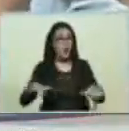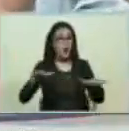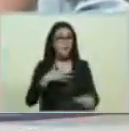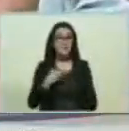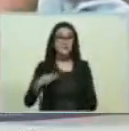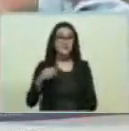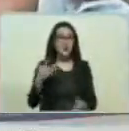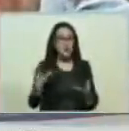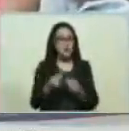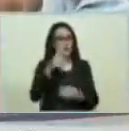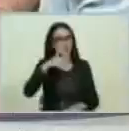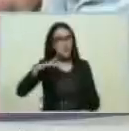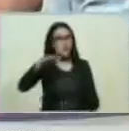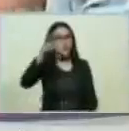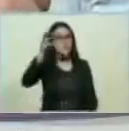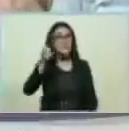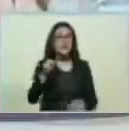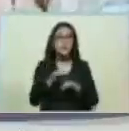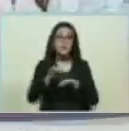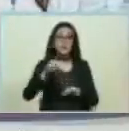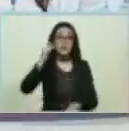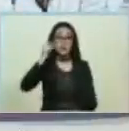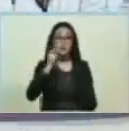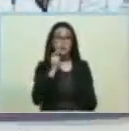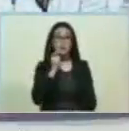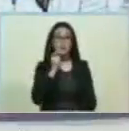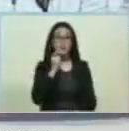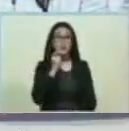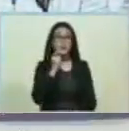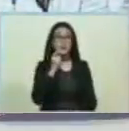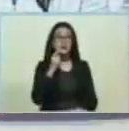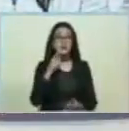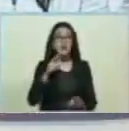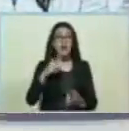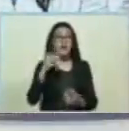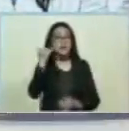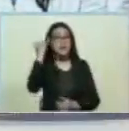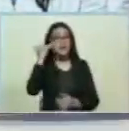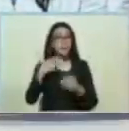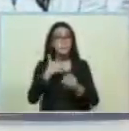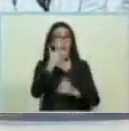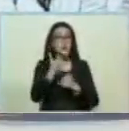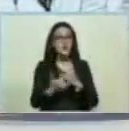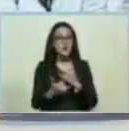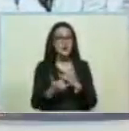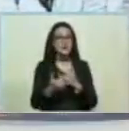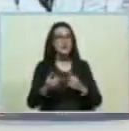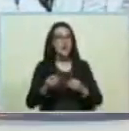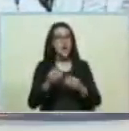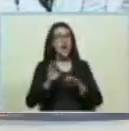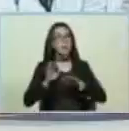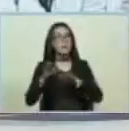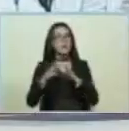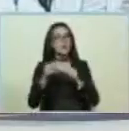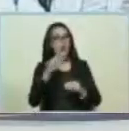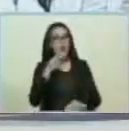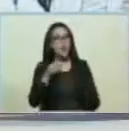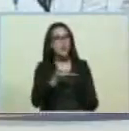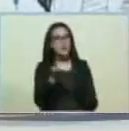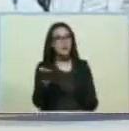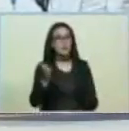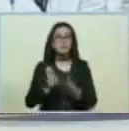presidente, con el pueblo de Petare, del municipio Sucre, para seguir sacando ideas de proyectos, dándole apoyo a toda la juventud